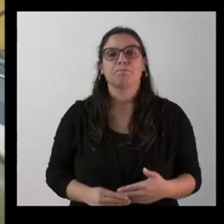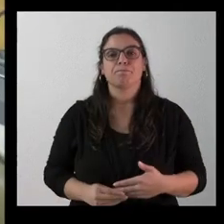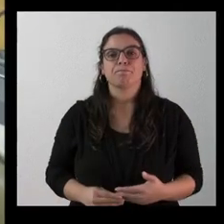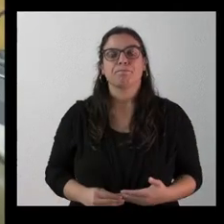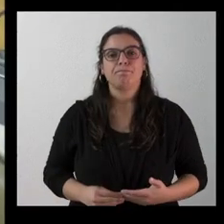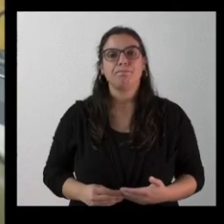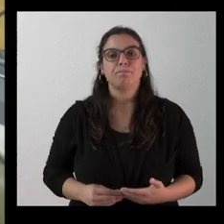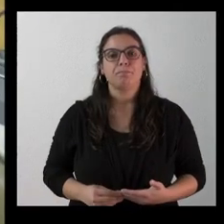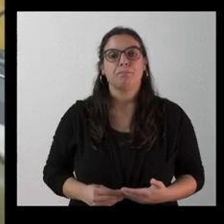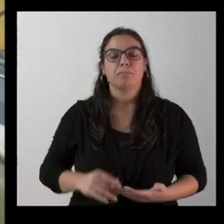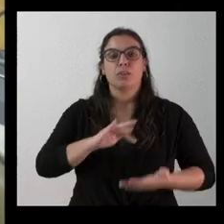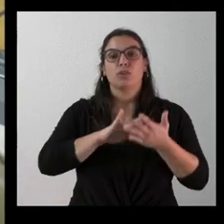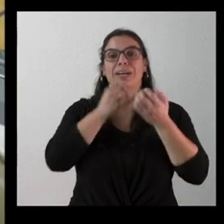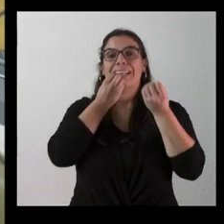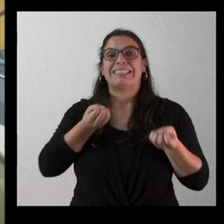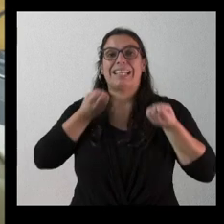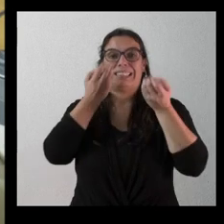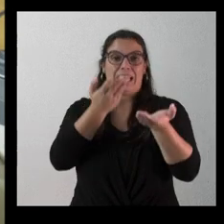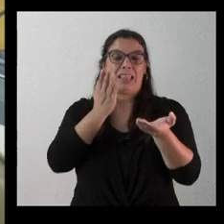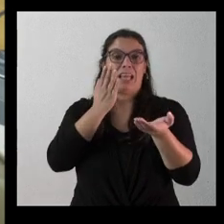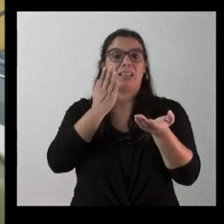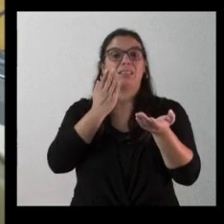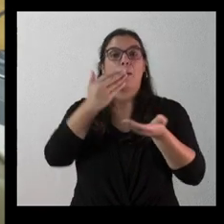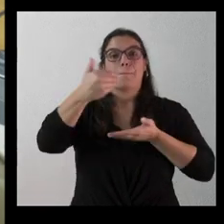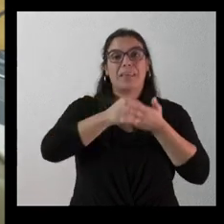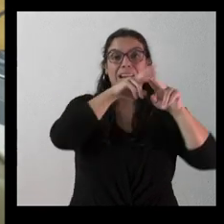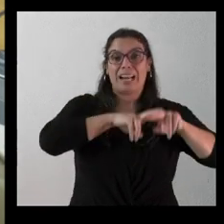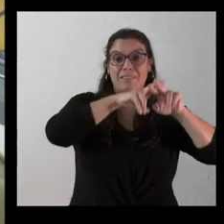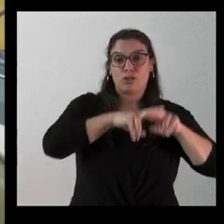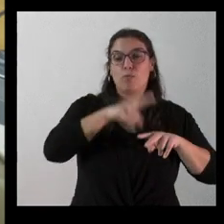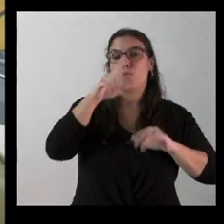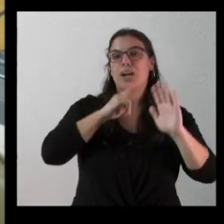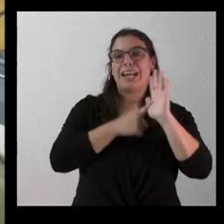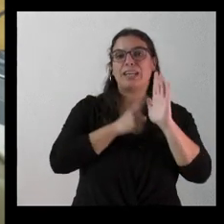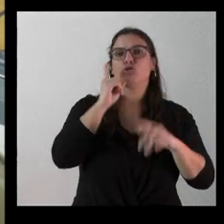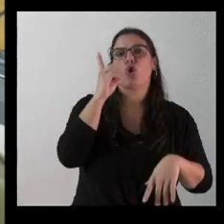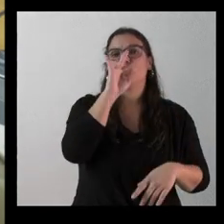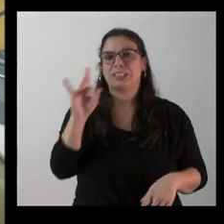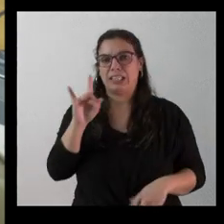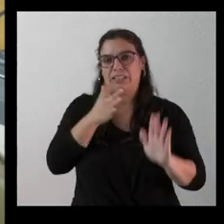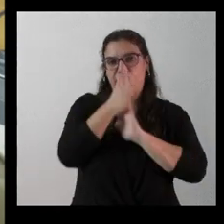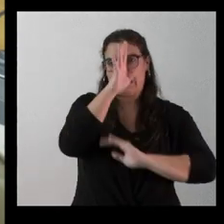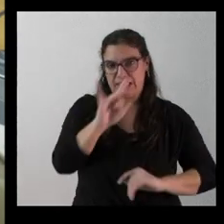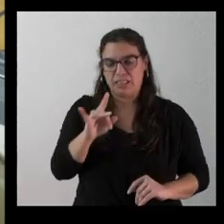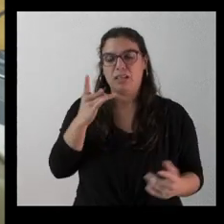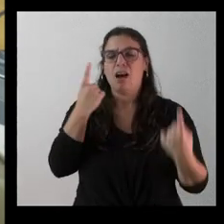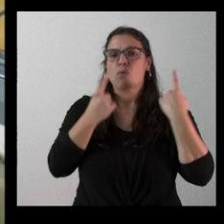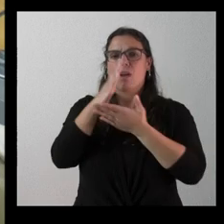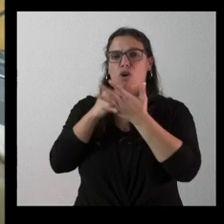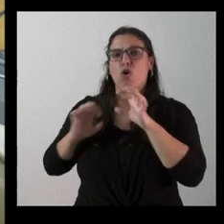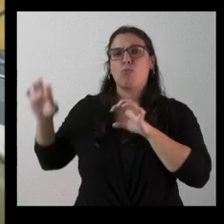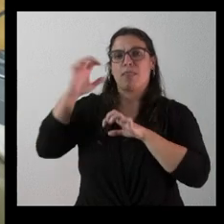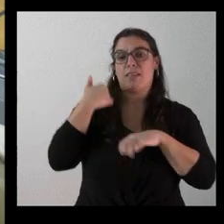revisión de sentencias por la ley del solos hay alguna comunidad Autónoma que ha pedido al gobierno que